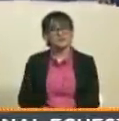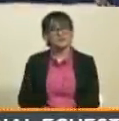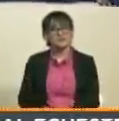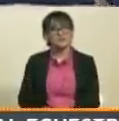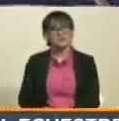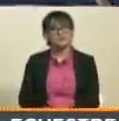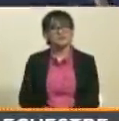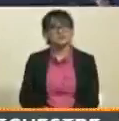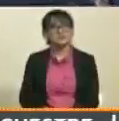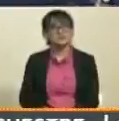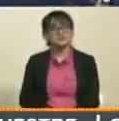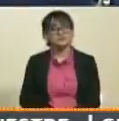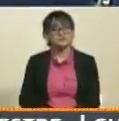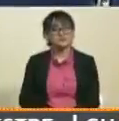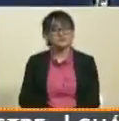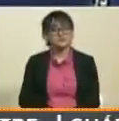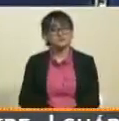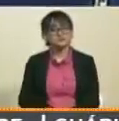Henry Faltrum.